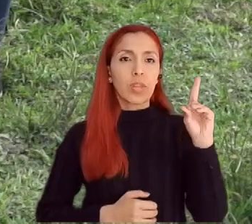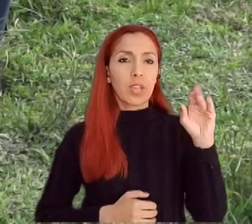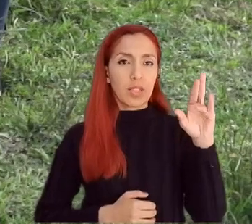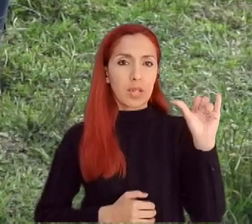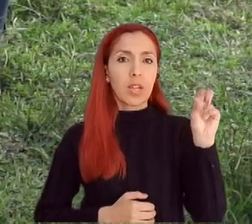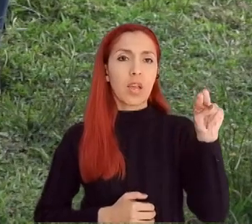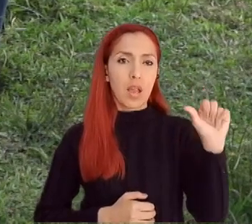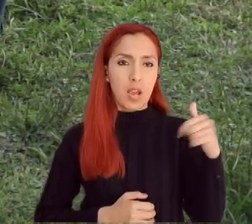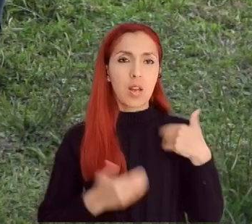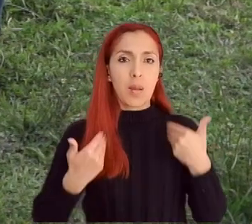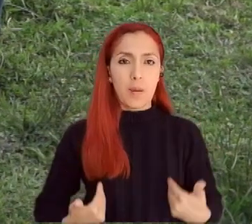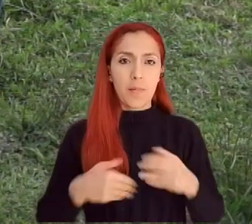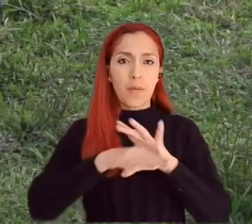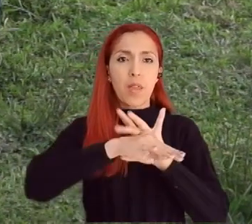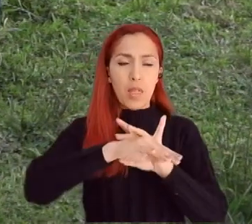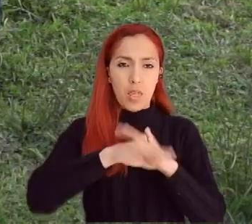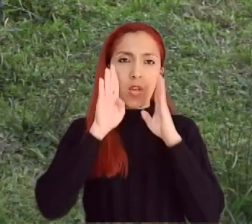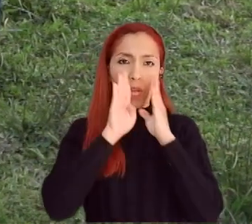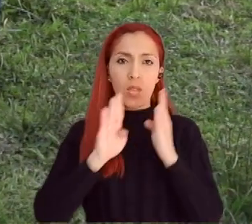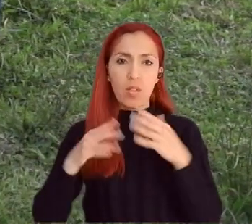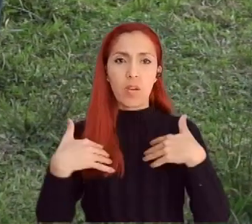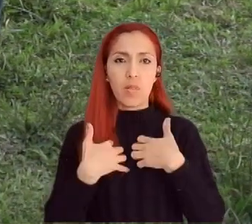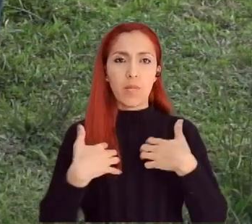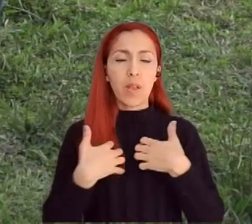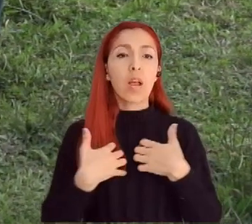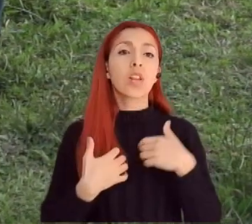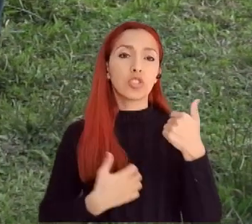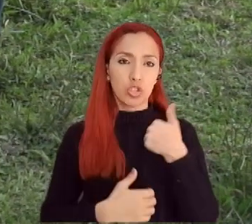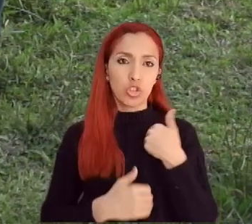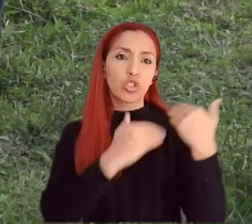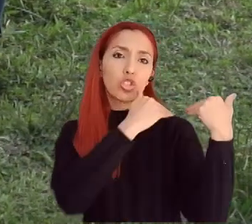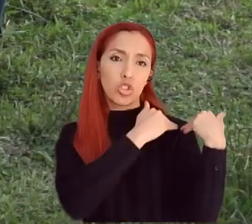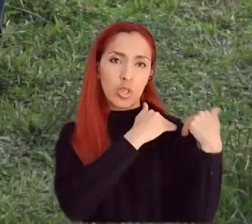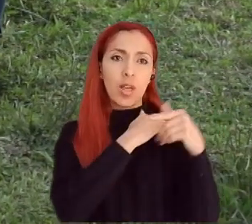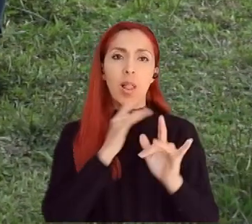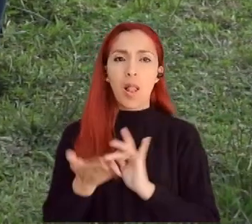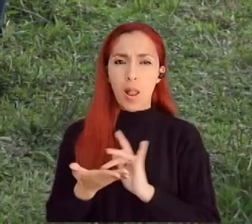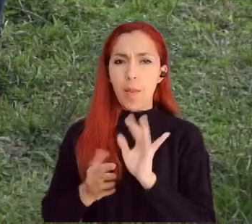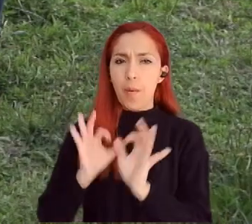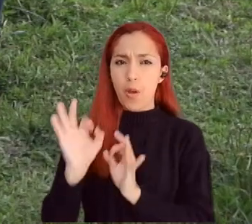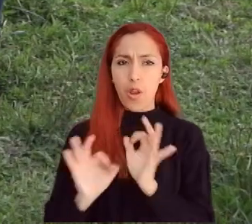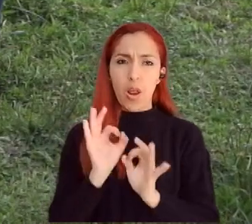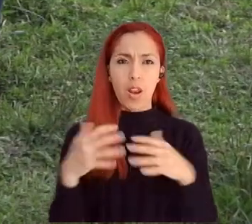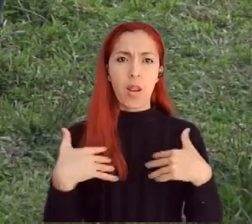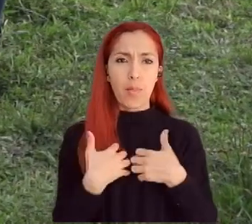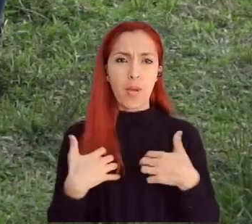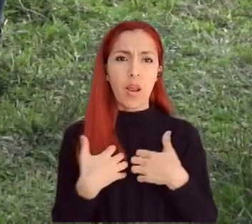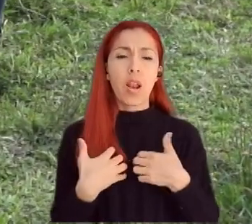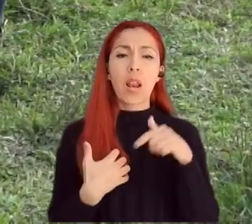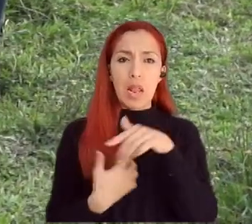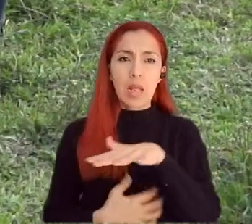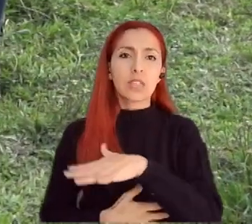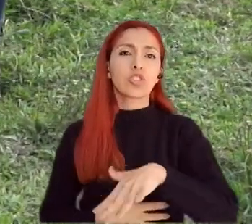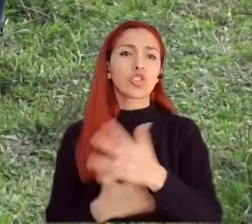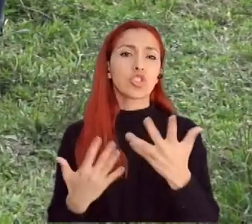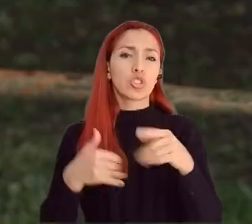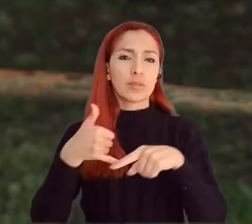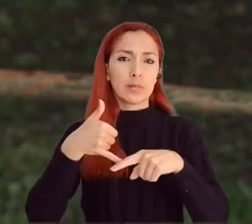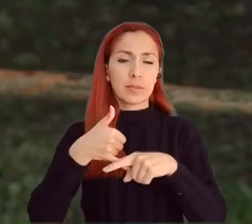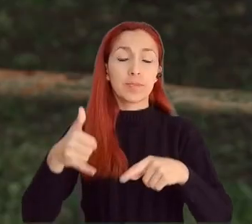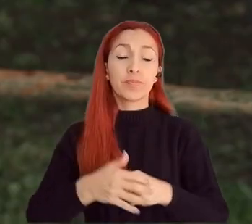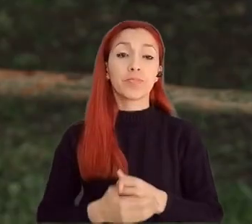Adriana Jaramillo Gutiérrez, médico veterinario zootecnista. Estoy a cargo del área de sanidad animal para ICA de la seccional